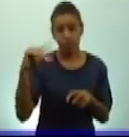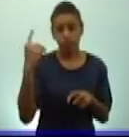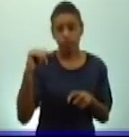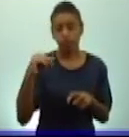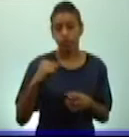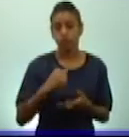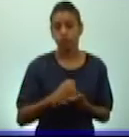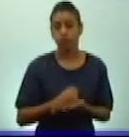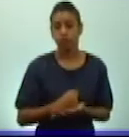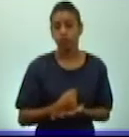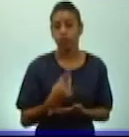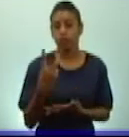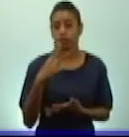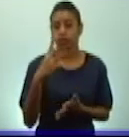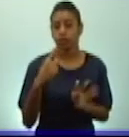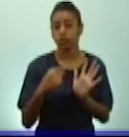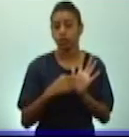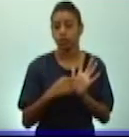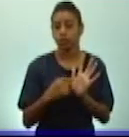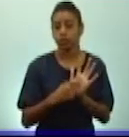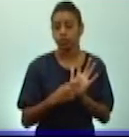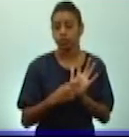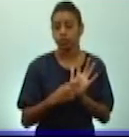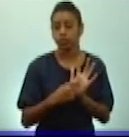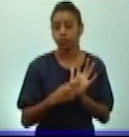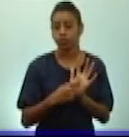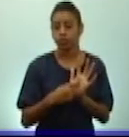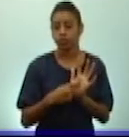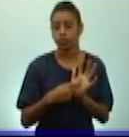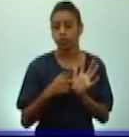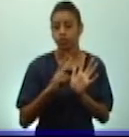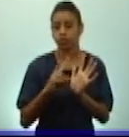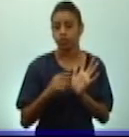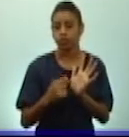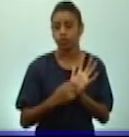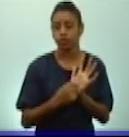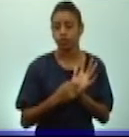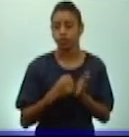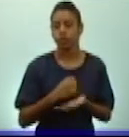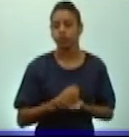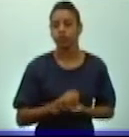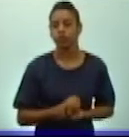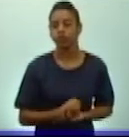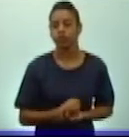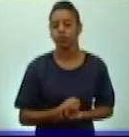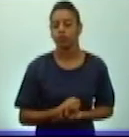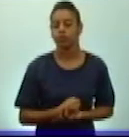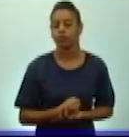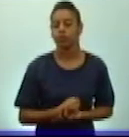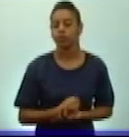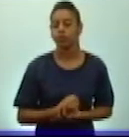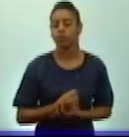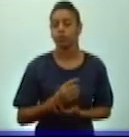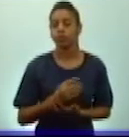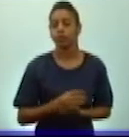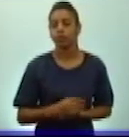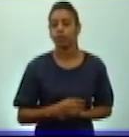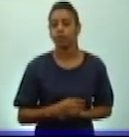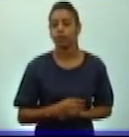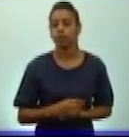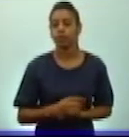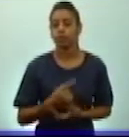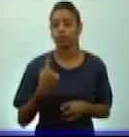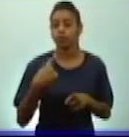instalaron las autoridades revolucionarias en los órganos nacionales y locales. De igual manera,